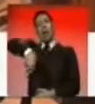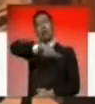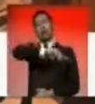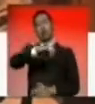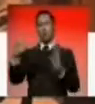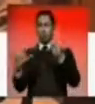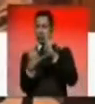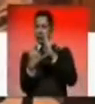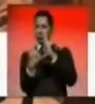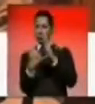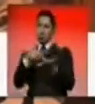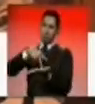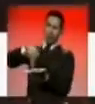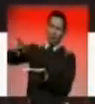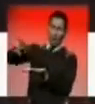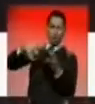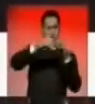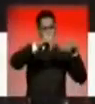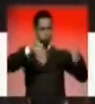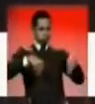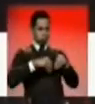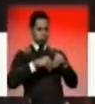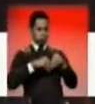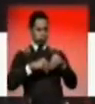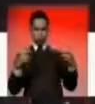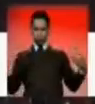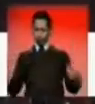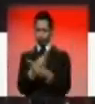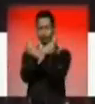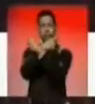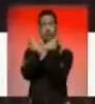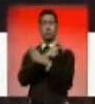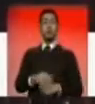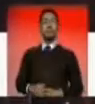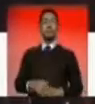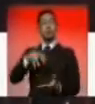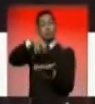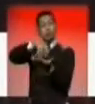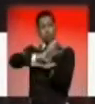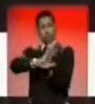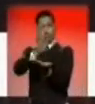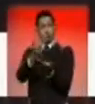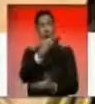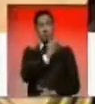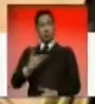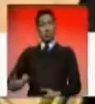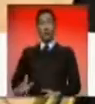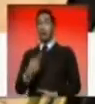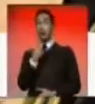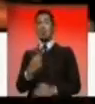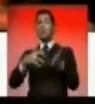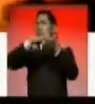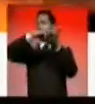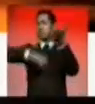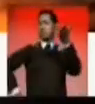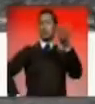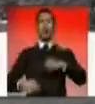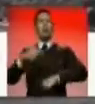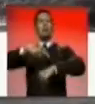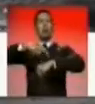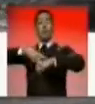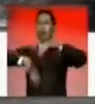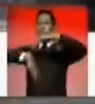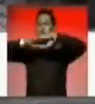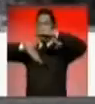relación con el impuesto a la plusvalía. Gabriela Rivadeneira propuso que se elimine la disposición que amplía el plazo que tienen las